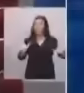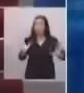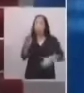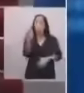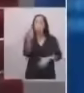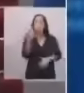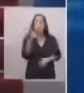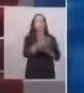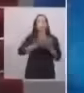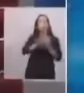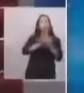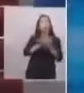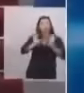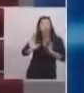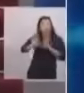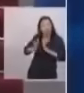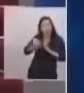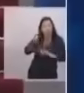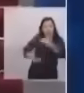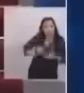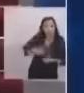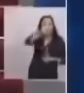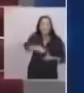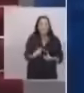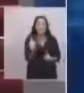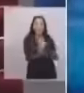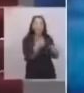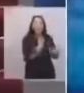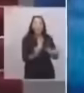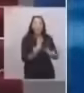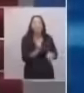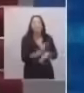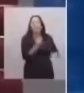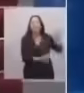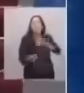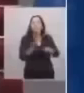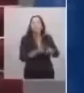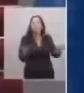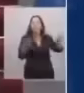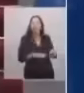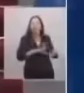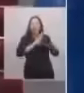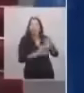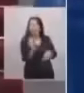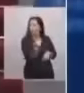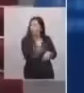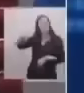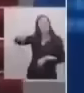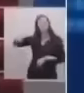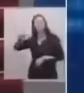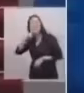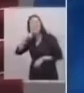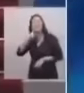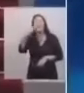sol pero bueno hay que decir que ya está grabando el mensaje entonces a las 5 de la tarde lo vamos a conocer es decir que no va a haber conferencia de prensa va a dar un mensaje con las medidas